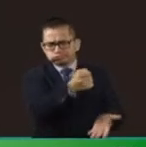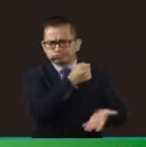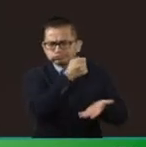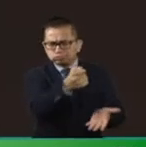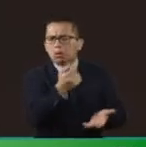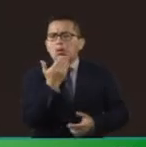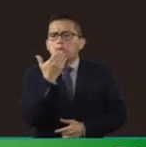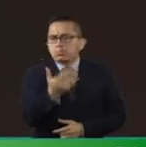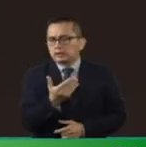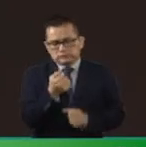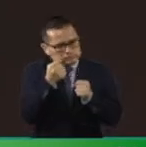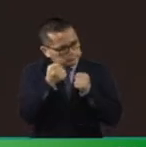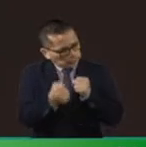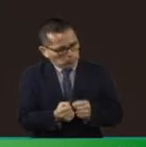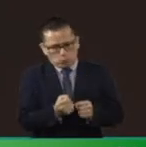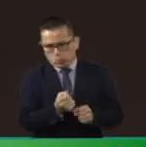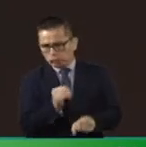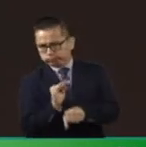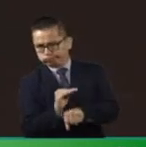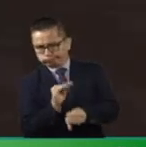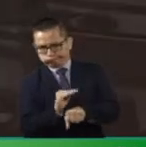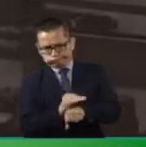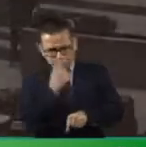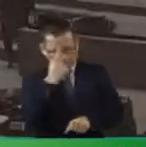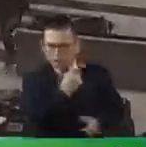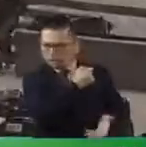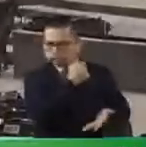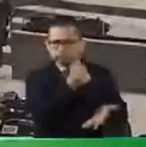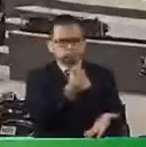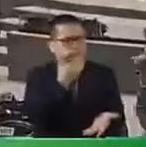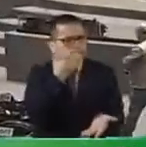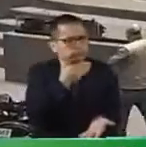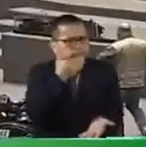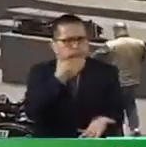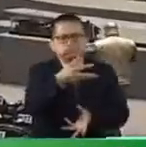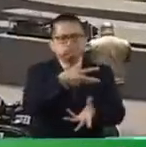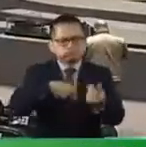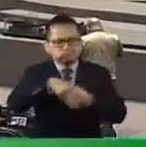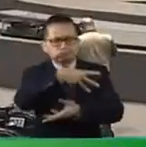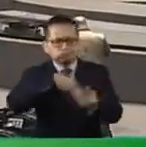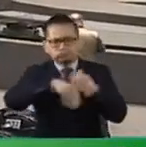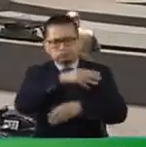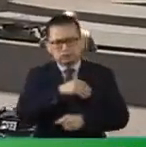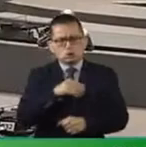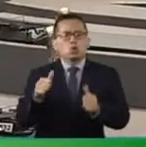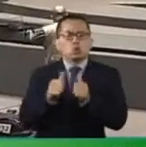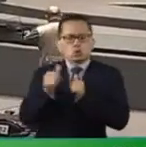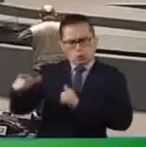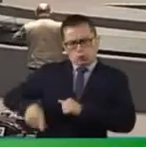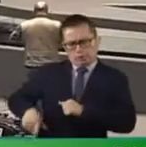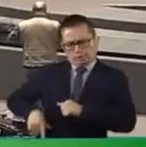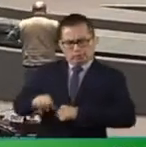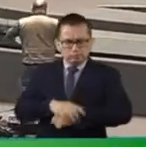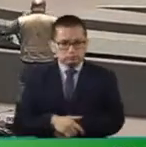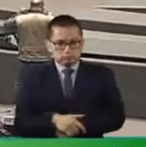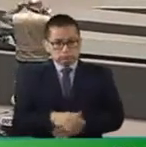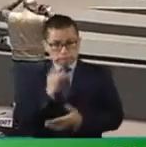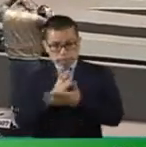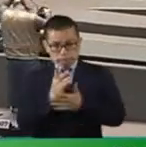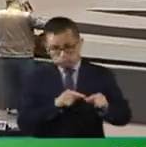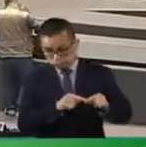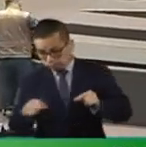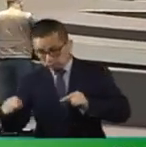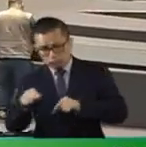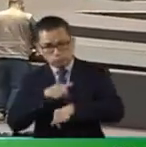pueda garantizar el buen uso de los recursos públicos que ahí están. No solo fue la línea 4, también fue la presa